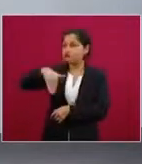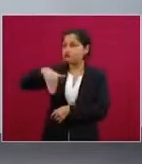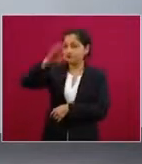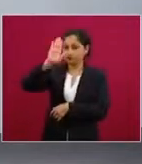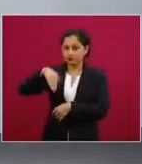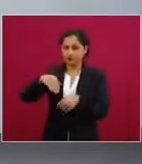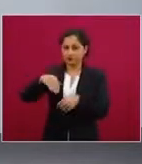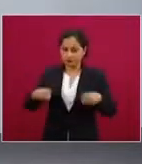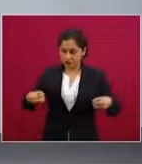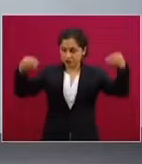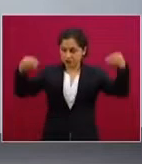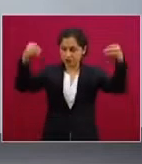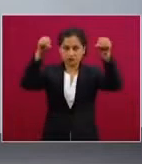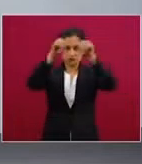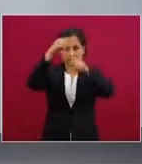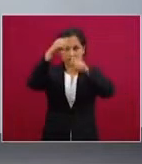los tubos,